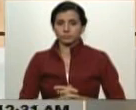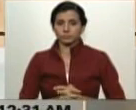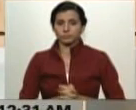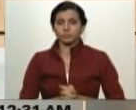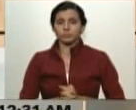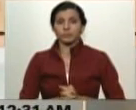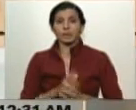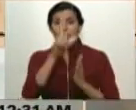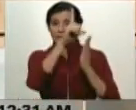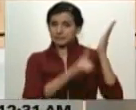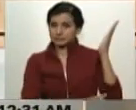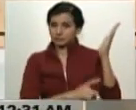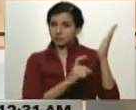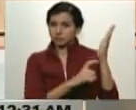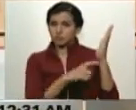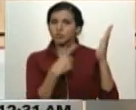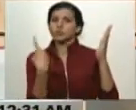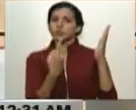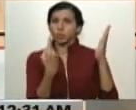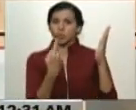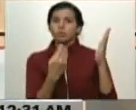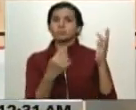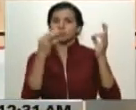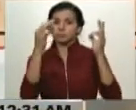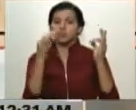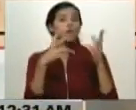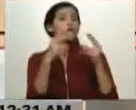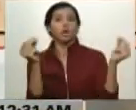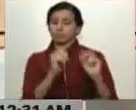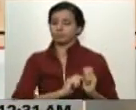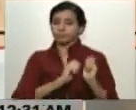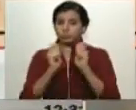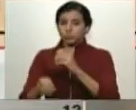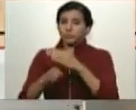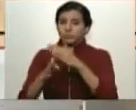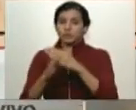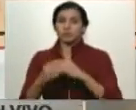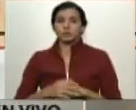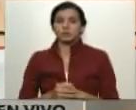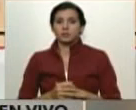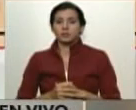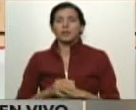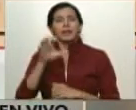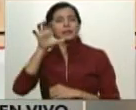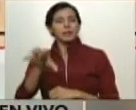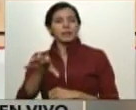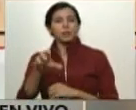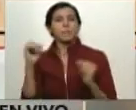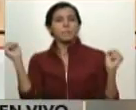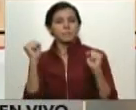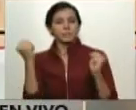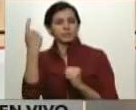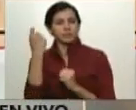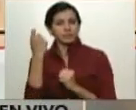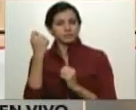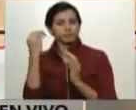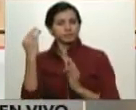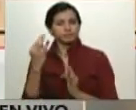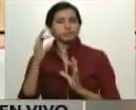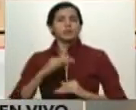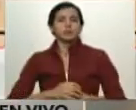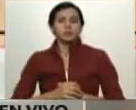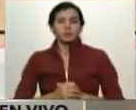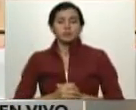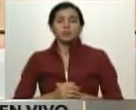En las listas queda solamente como no adjudicables la lista del Estado Mérida.